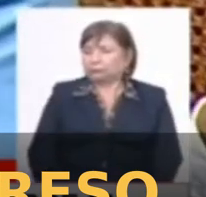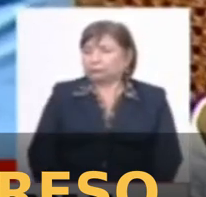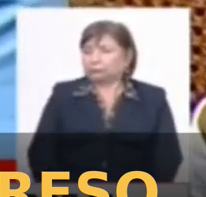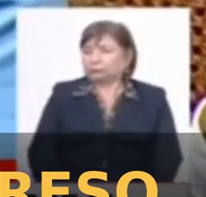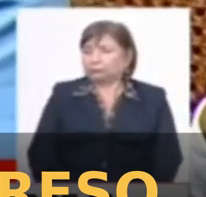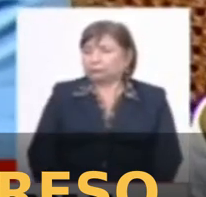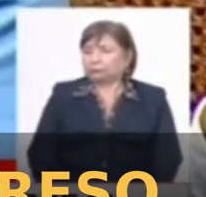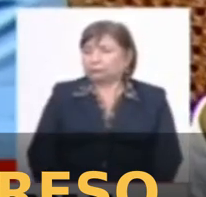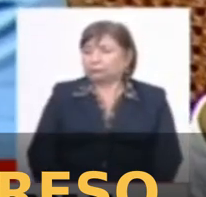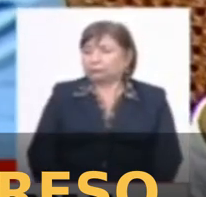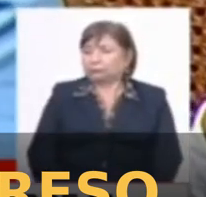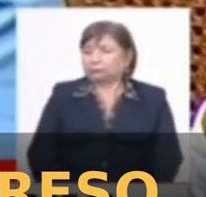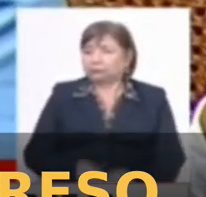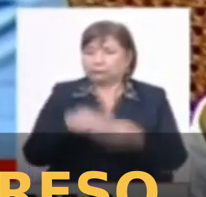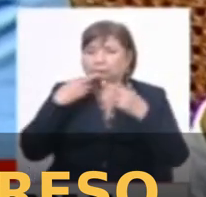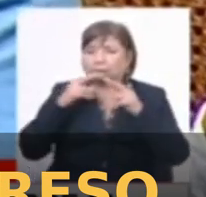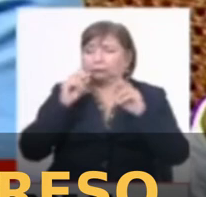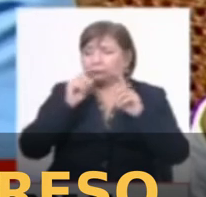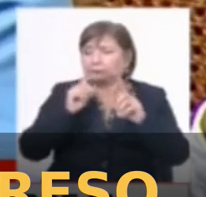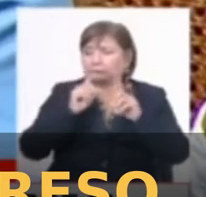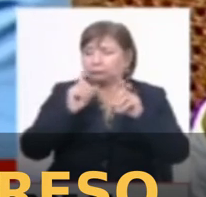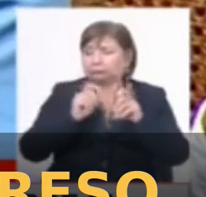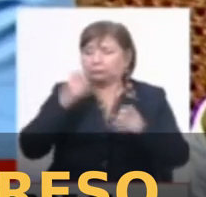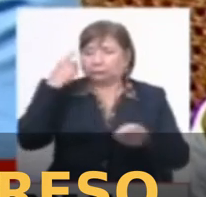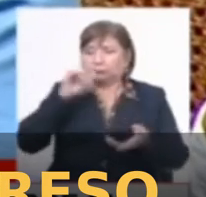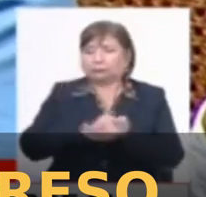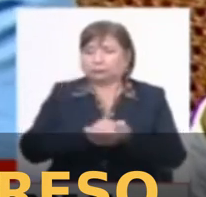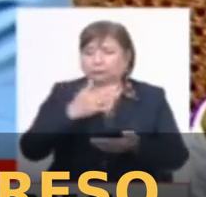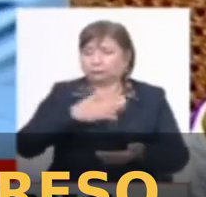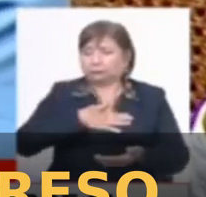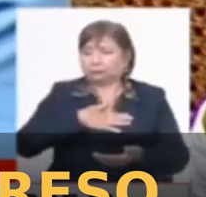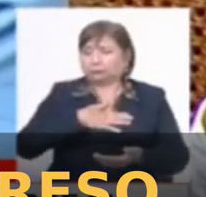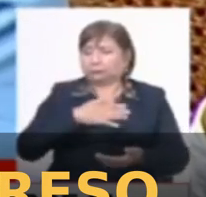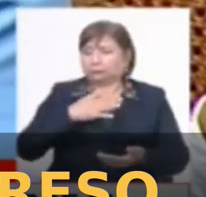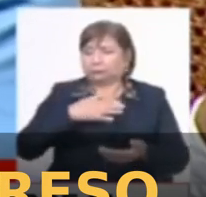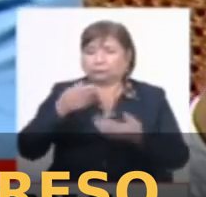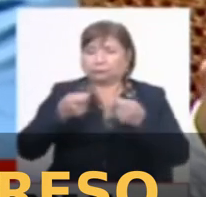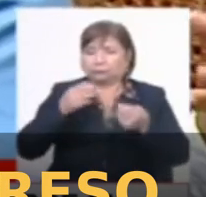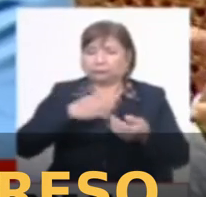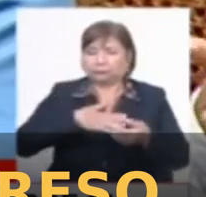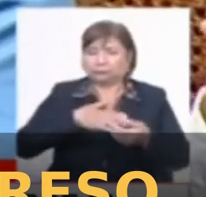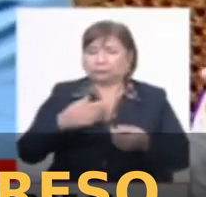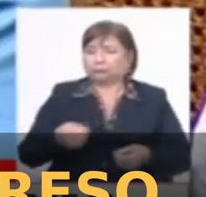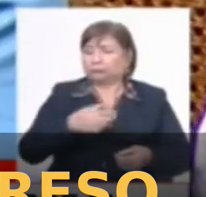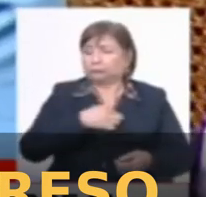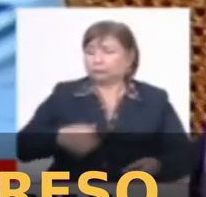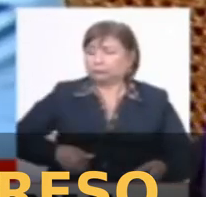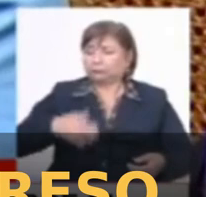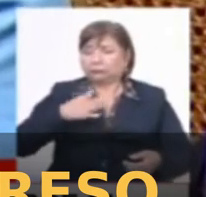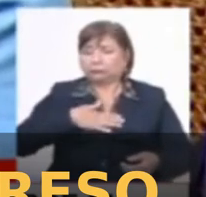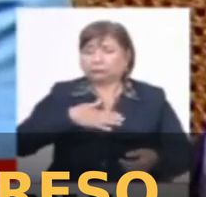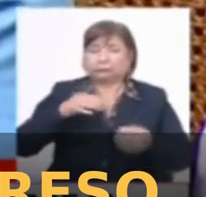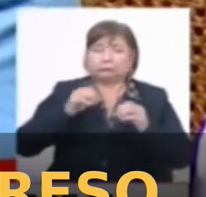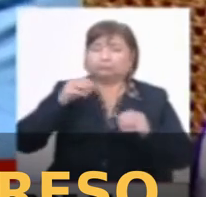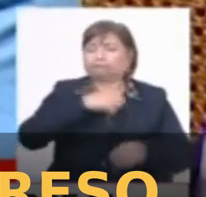Voy a responderle directamente para mí cuál es el papel que ejercía el señor presidente. El papel es que el